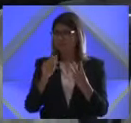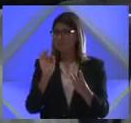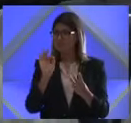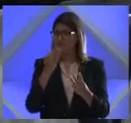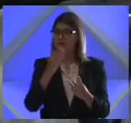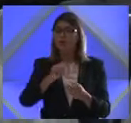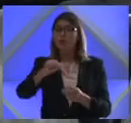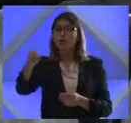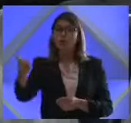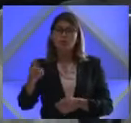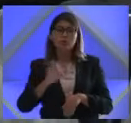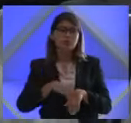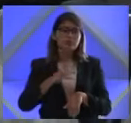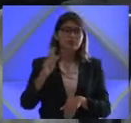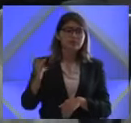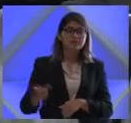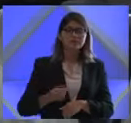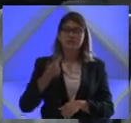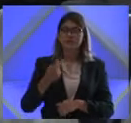pregunta